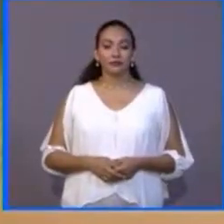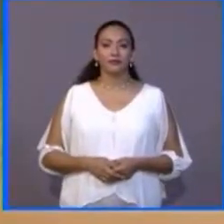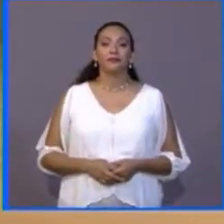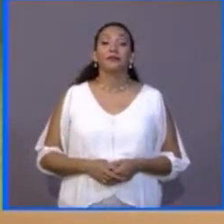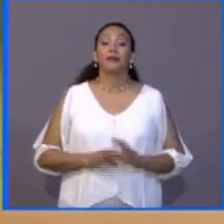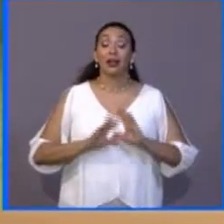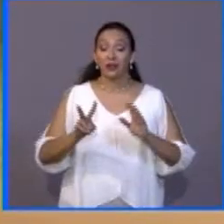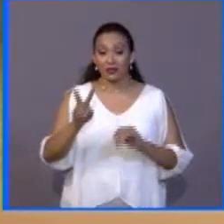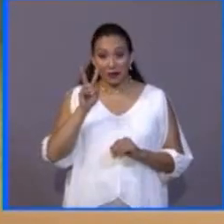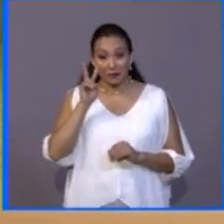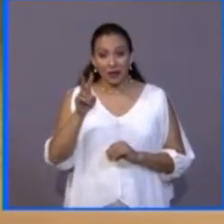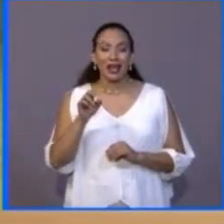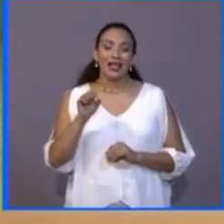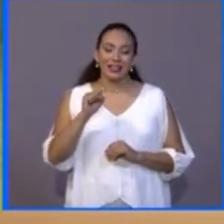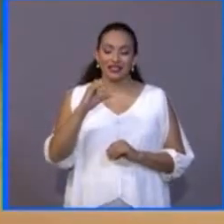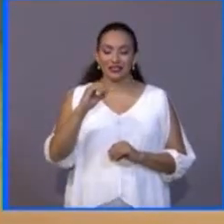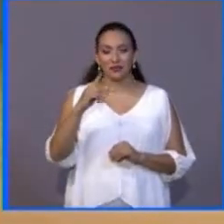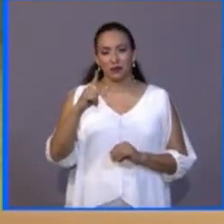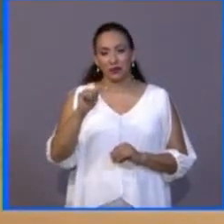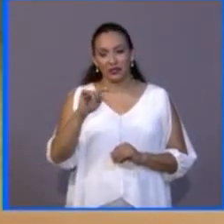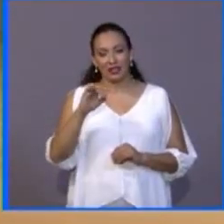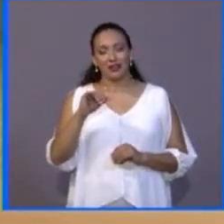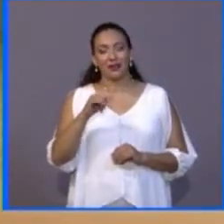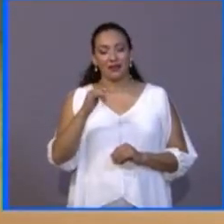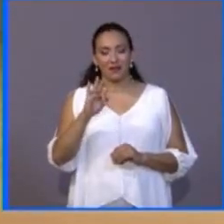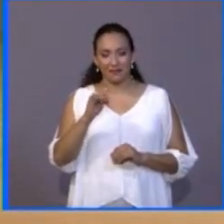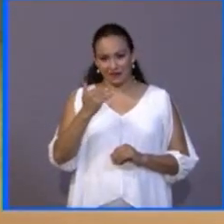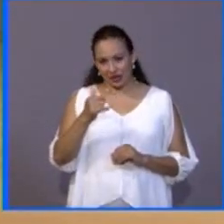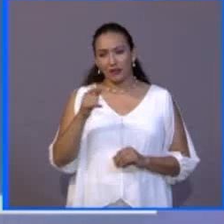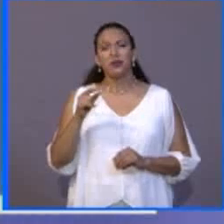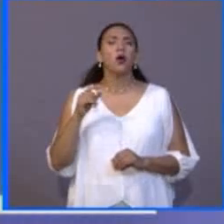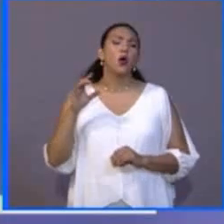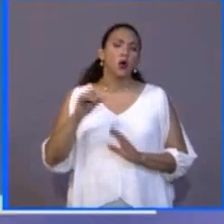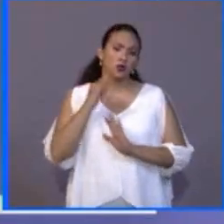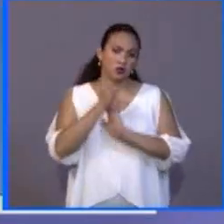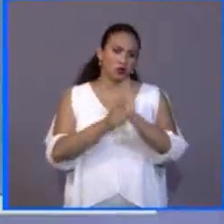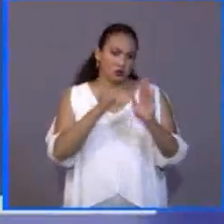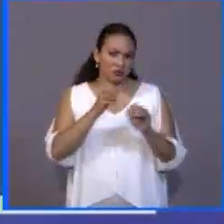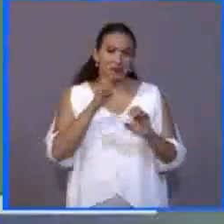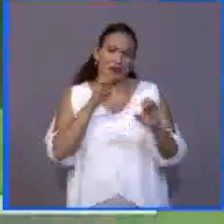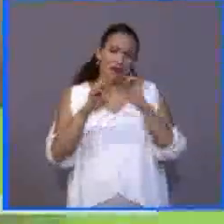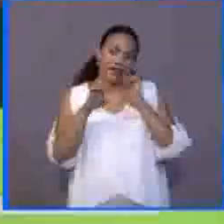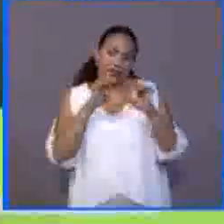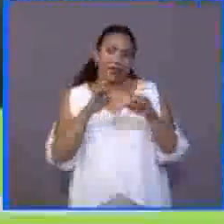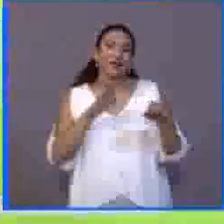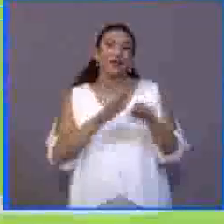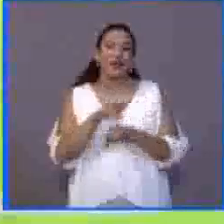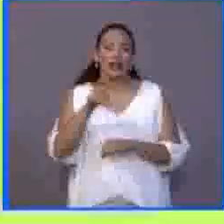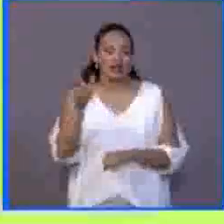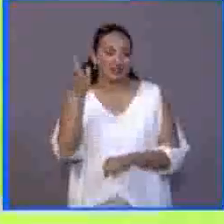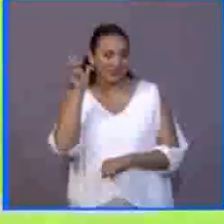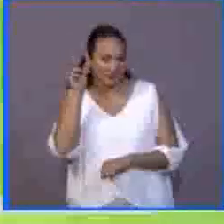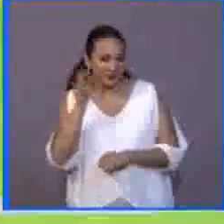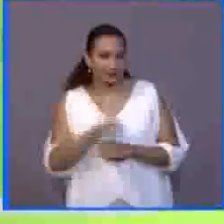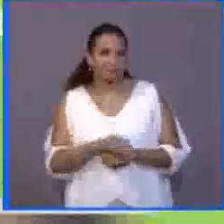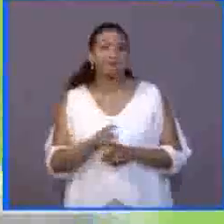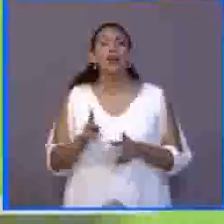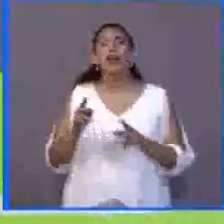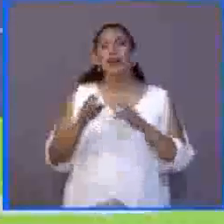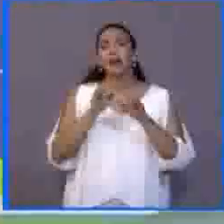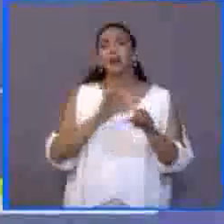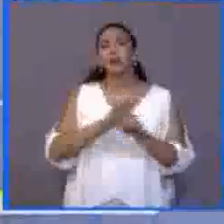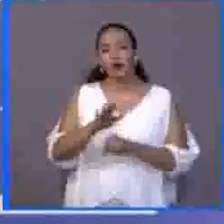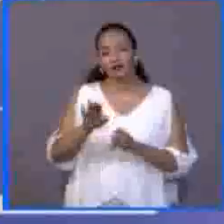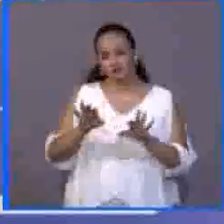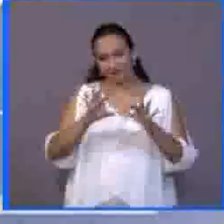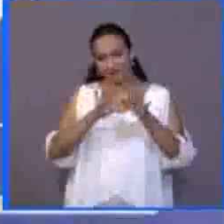Ya puede escuchar en Spotify y YouTube la nueva entrega del podcast del Consejo de la Judicatura Federal Te Escuchamos, que en esta ocasión aborda